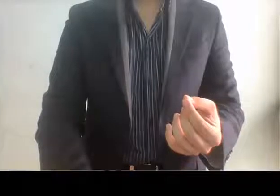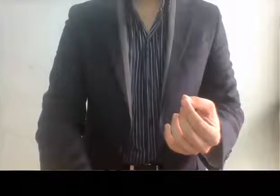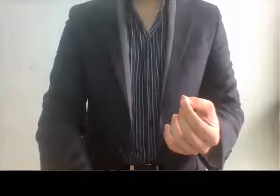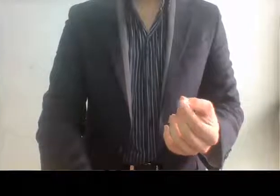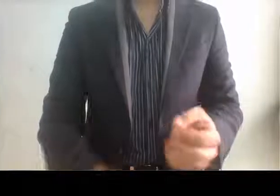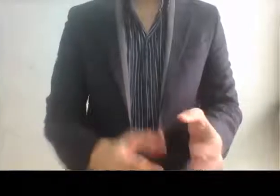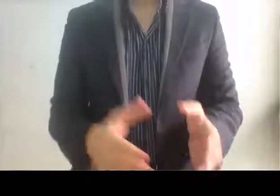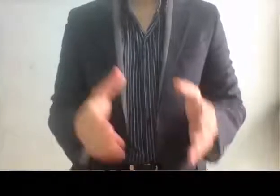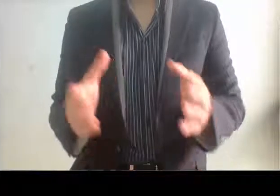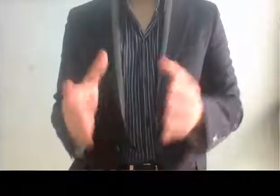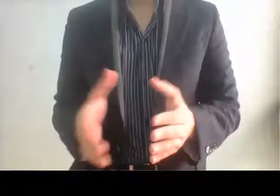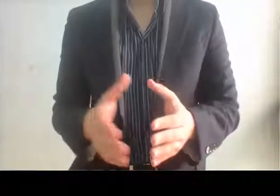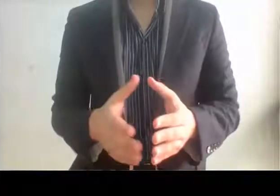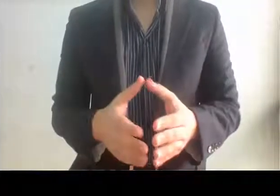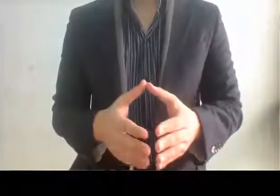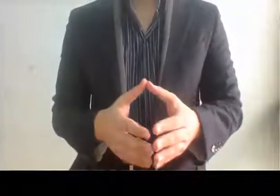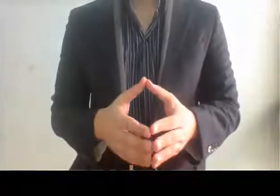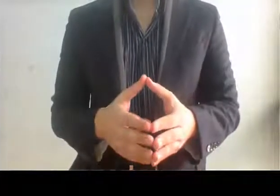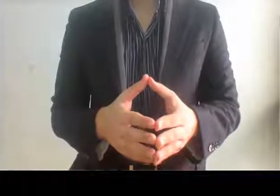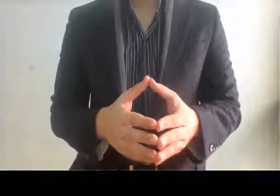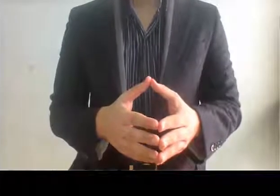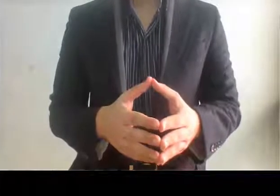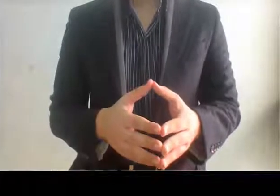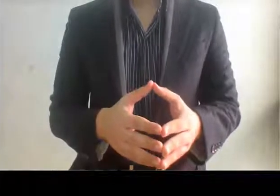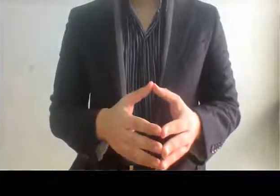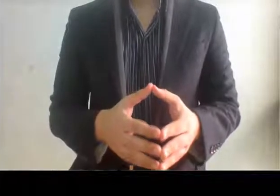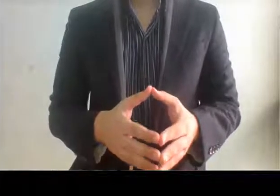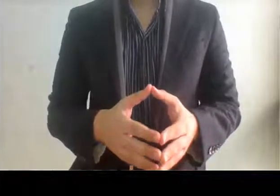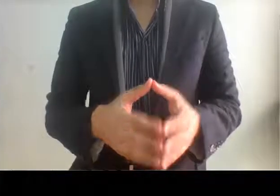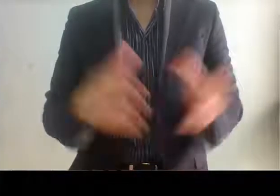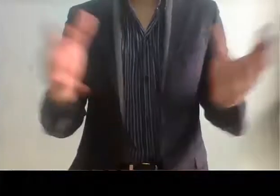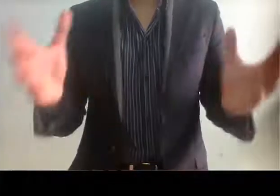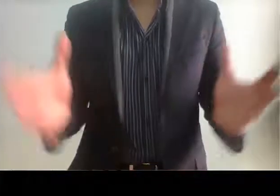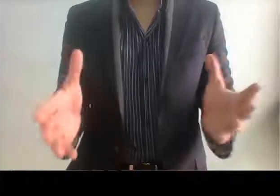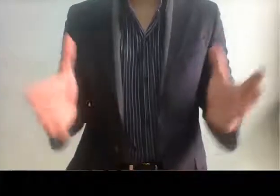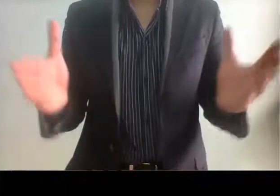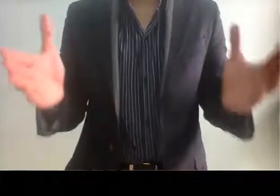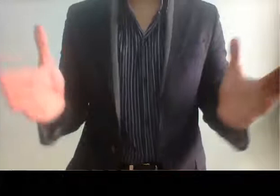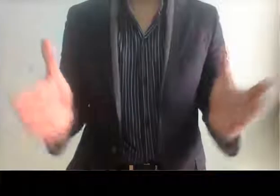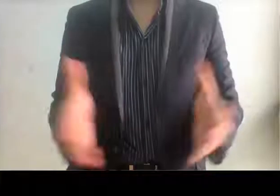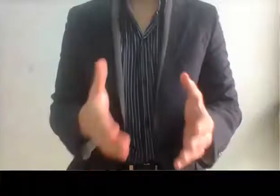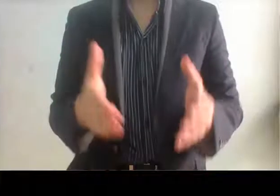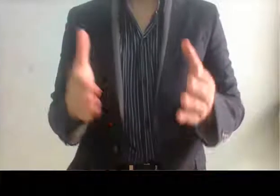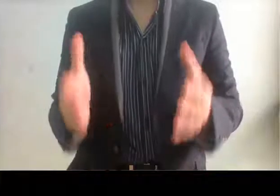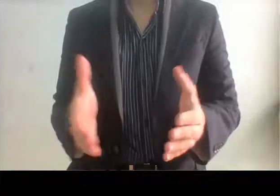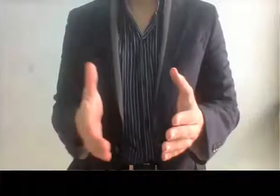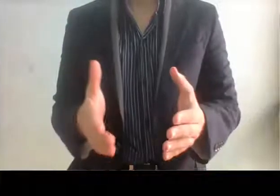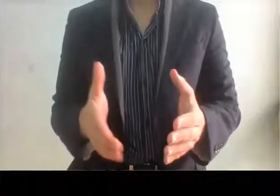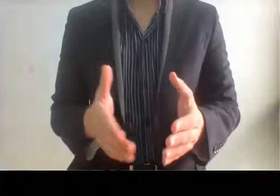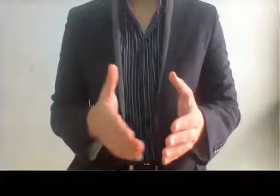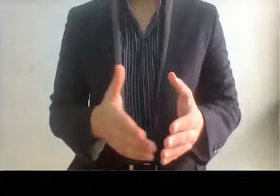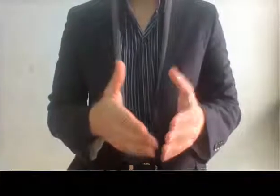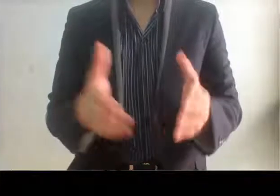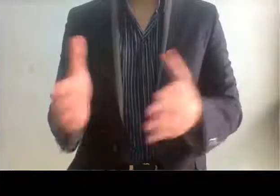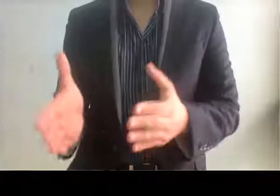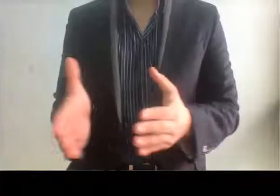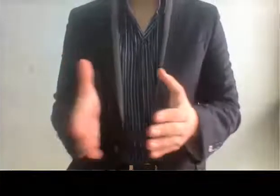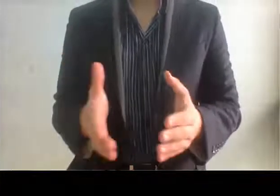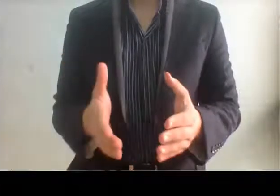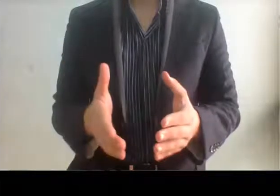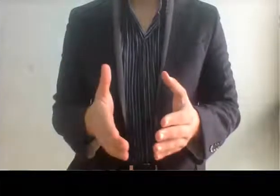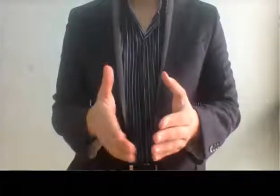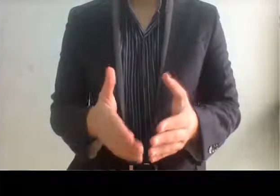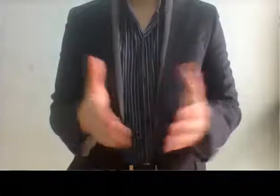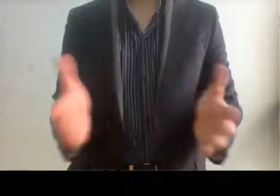se ha enfocado en atajar el problema hasta cierto punto de pues tener los respiradores necesarios para la gente